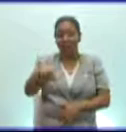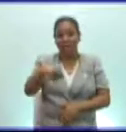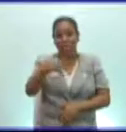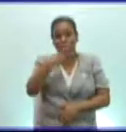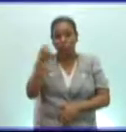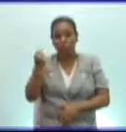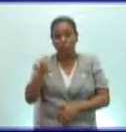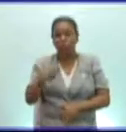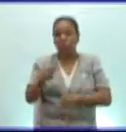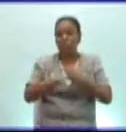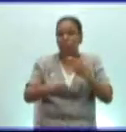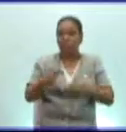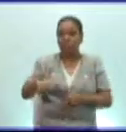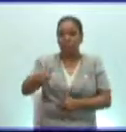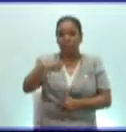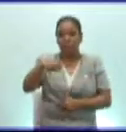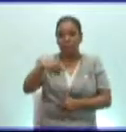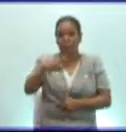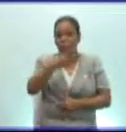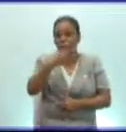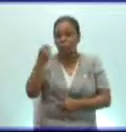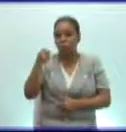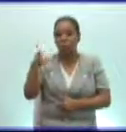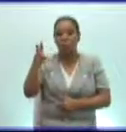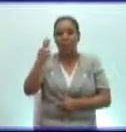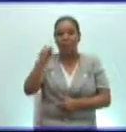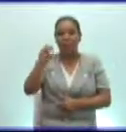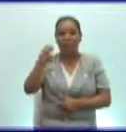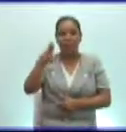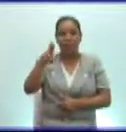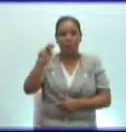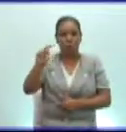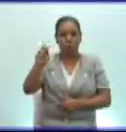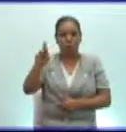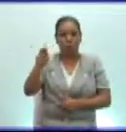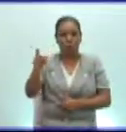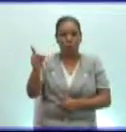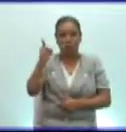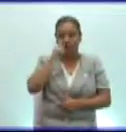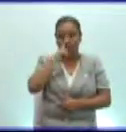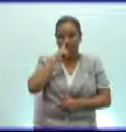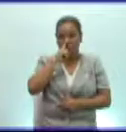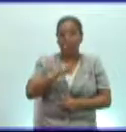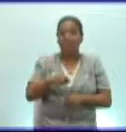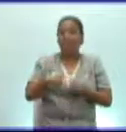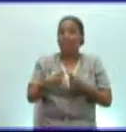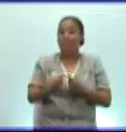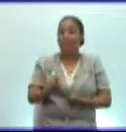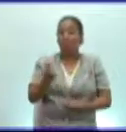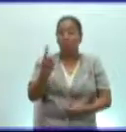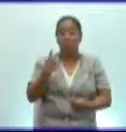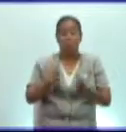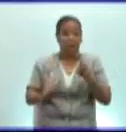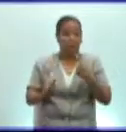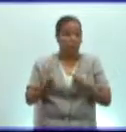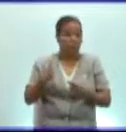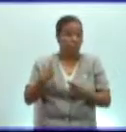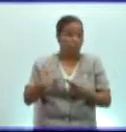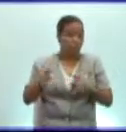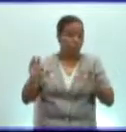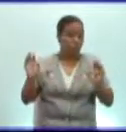una disolución neutra. Ahora bien, si por algún artificio nosotros